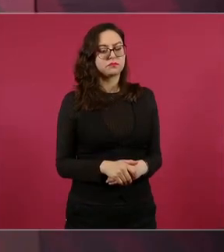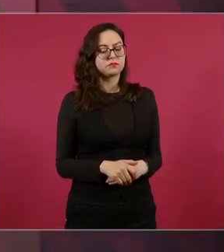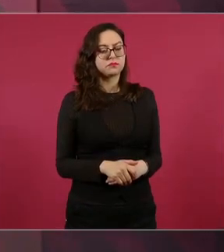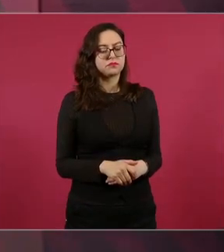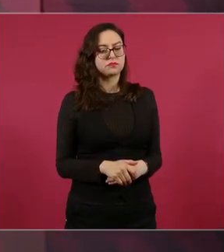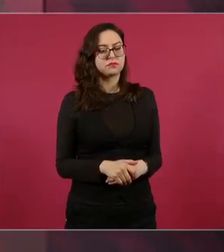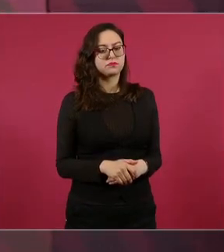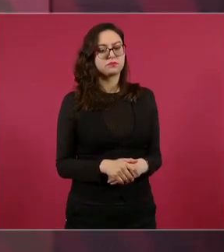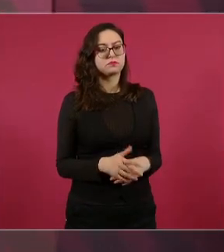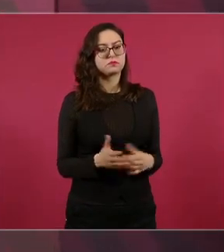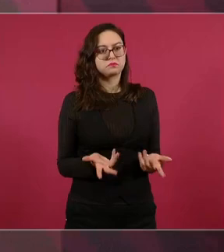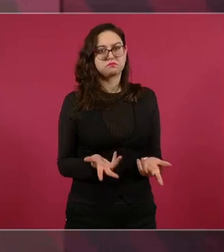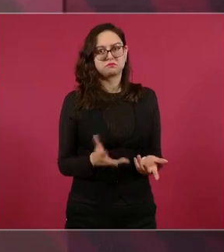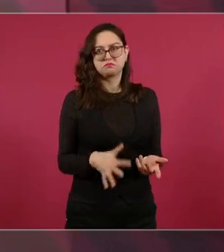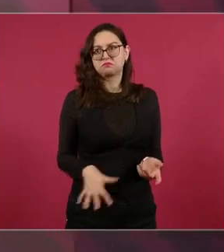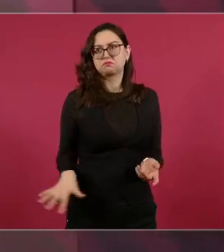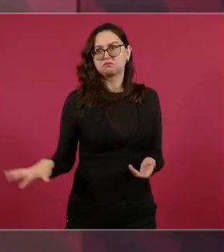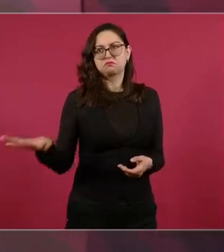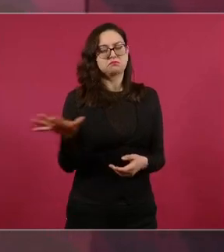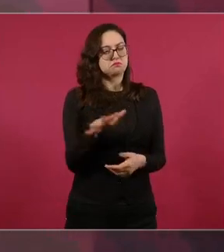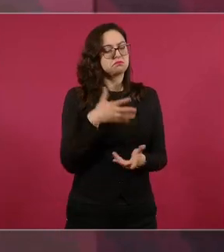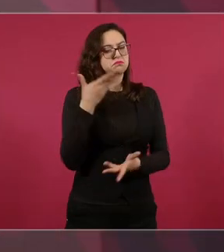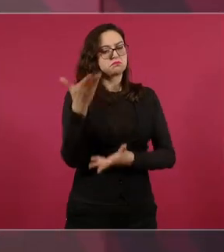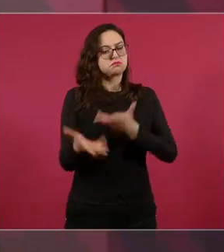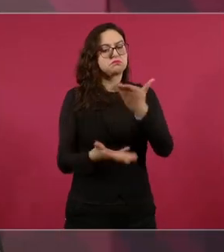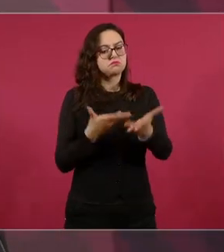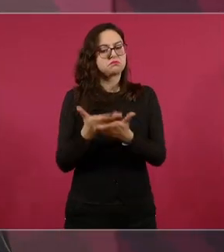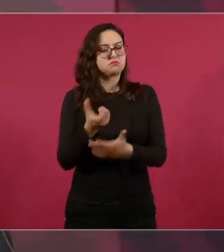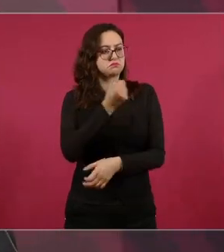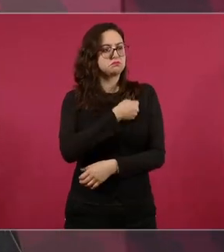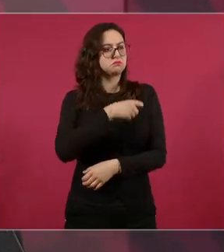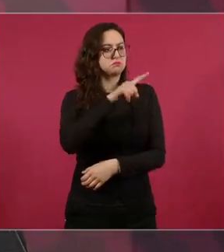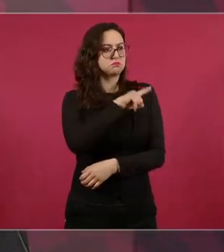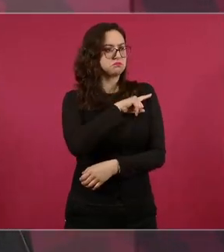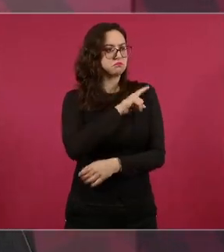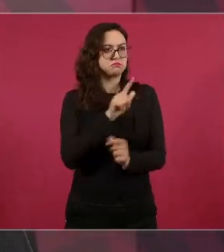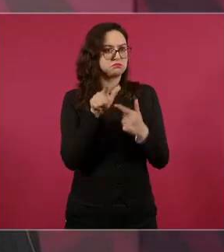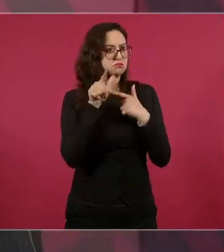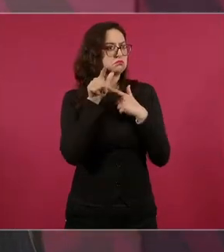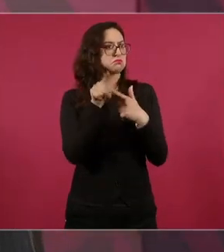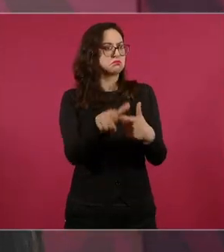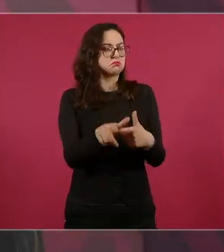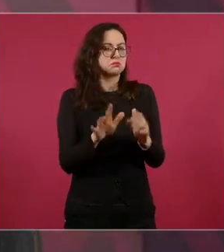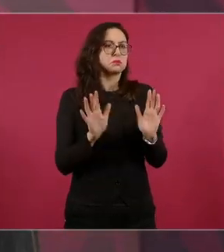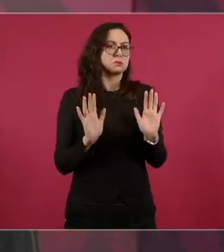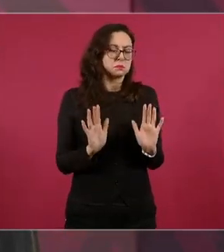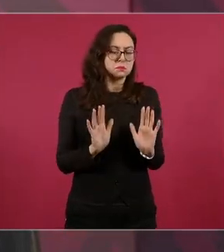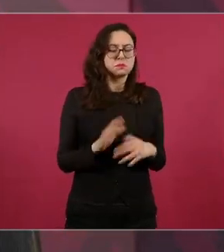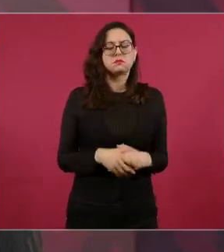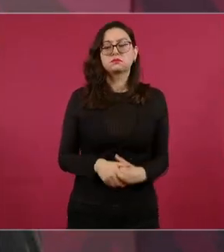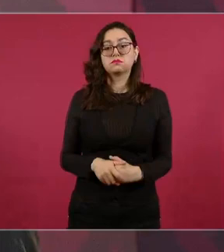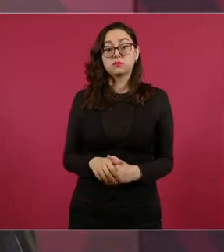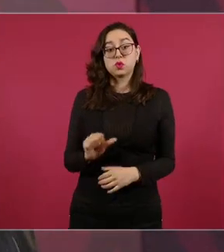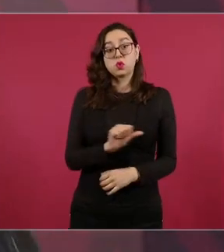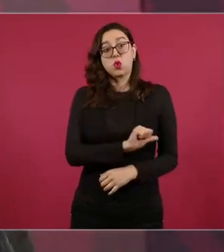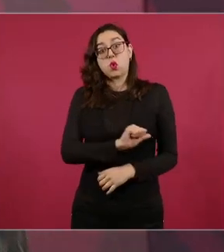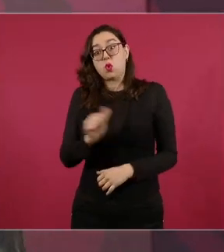para garantizar para el servicio de salud. Lo segundo es que, aunque parezca